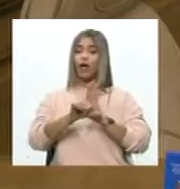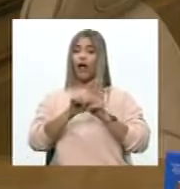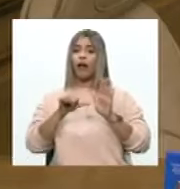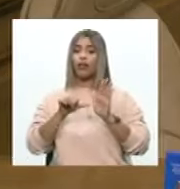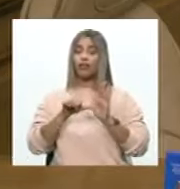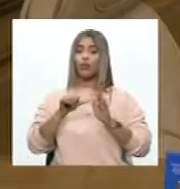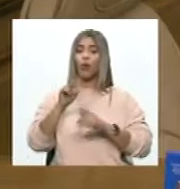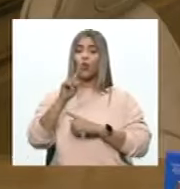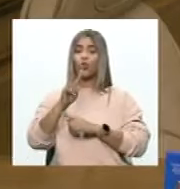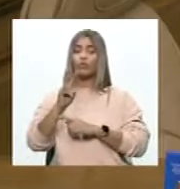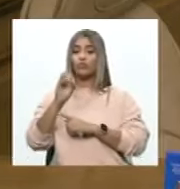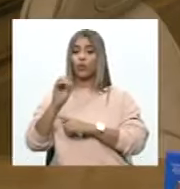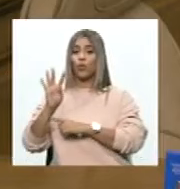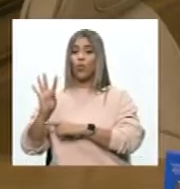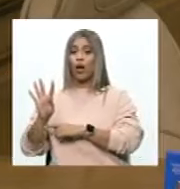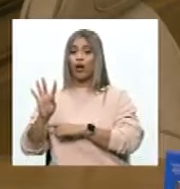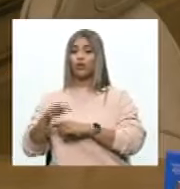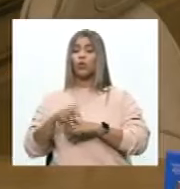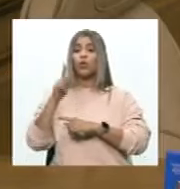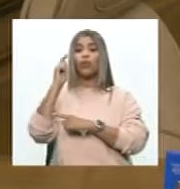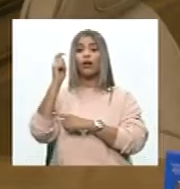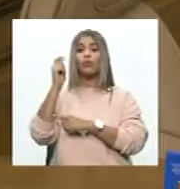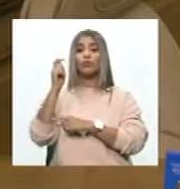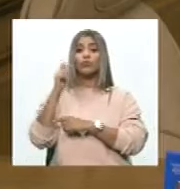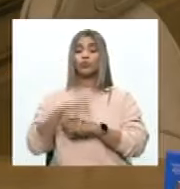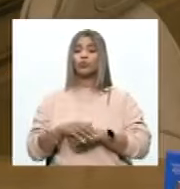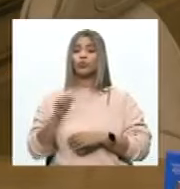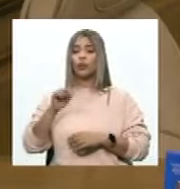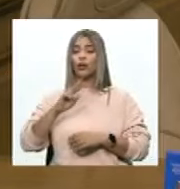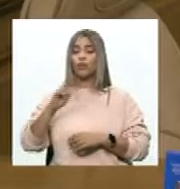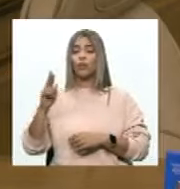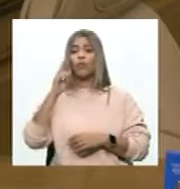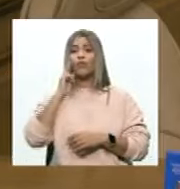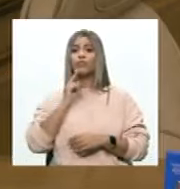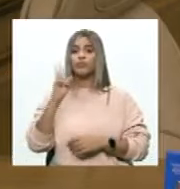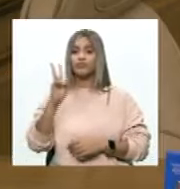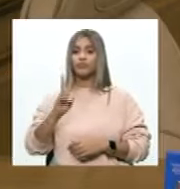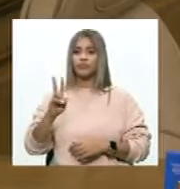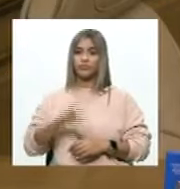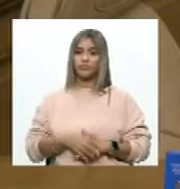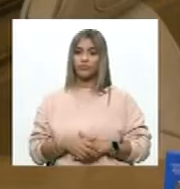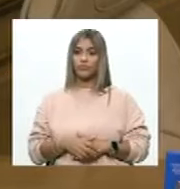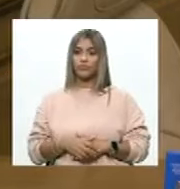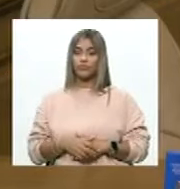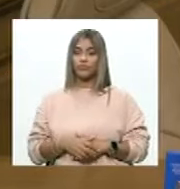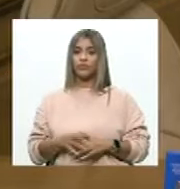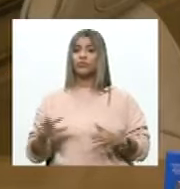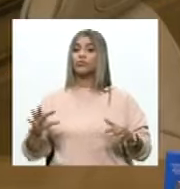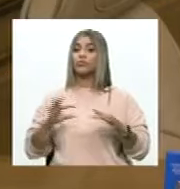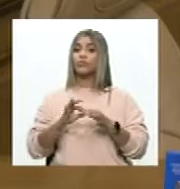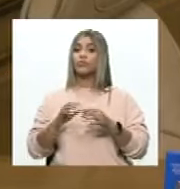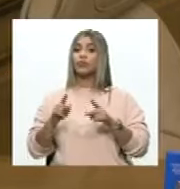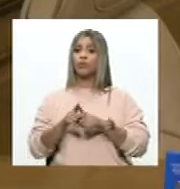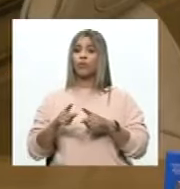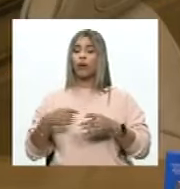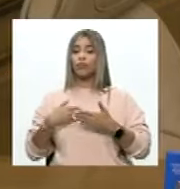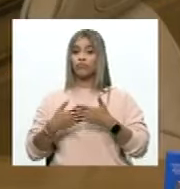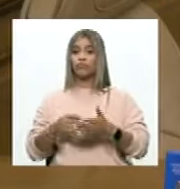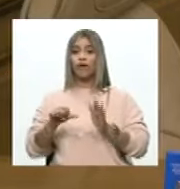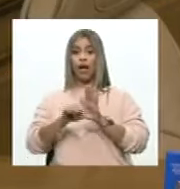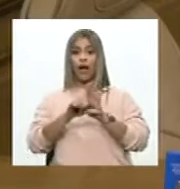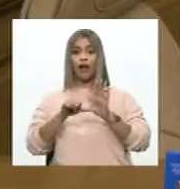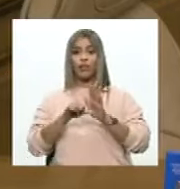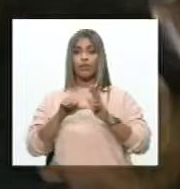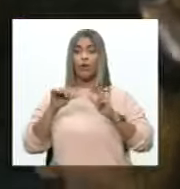artículo 204 de la Constitución de la República Bolivariana de Venezuela, en concordancia con lo dispuesto en el